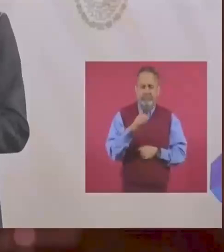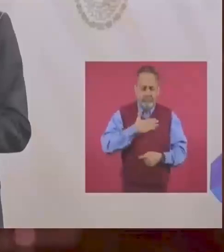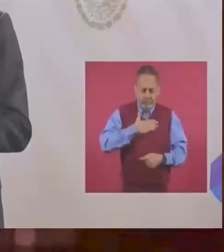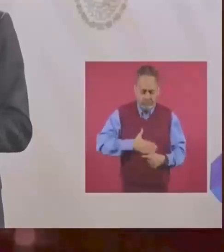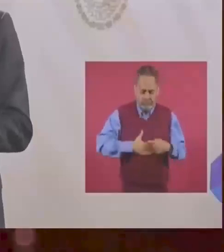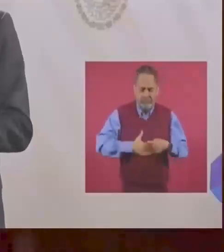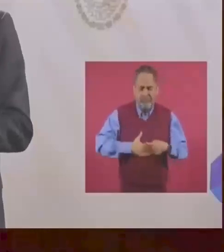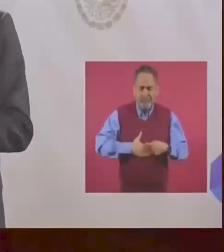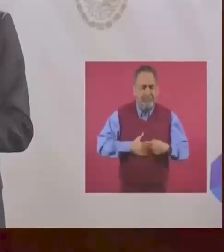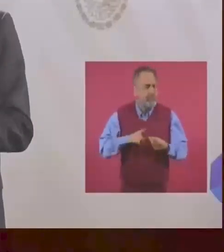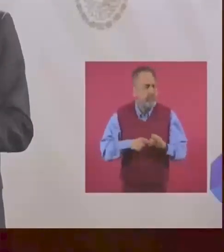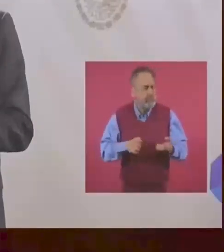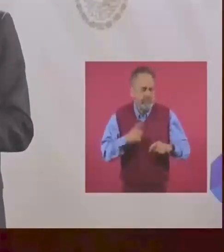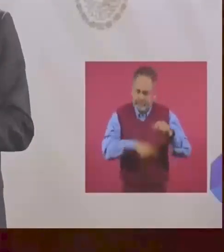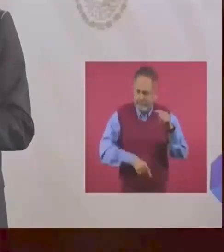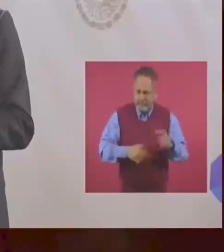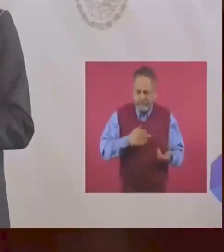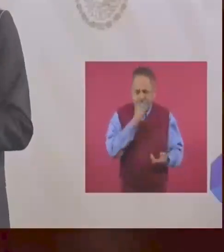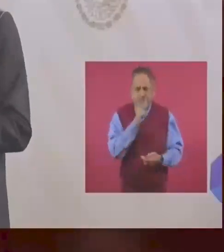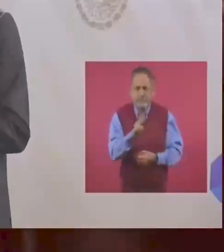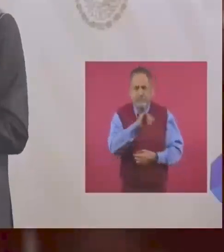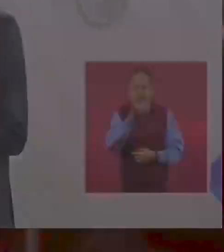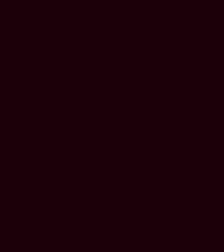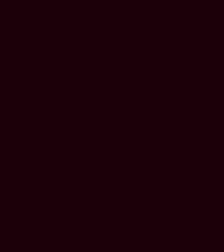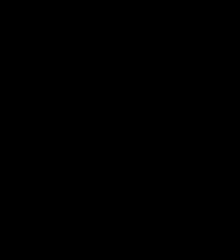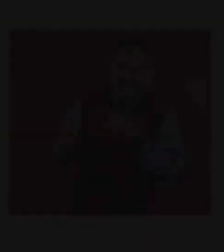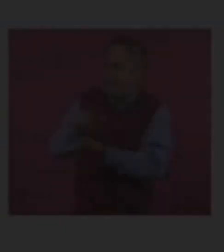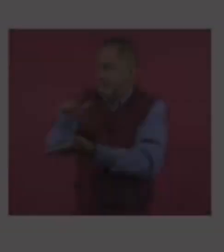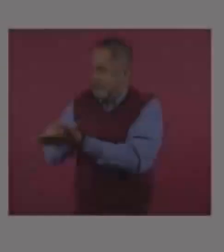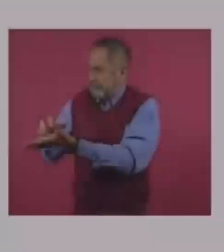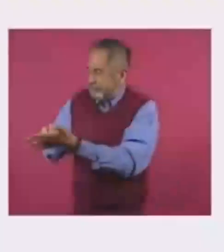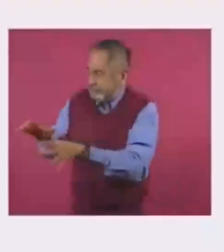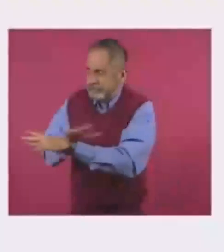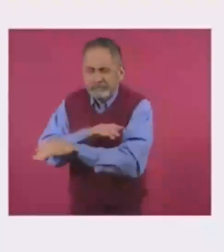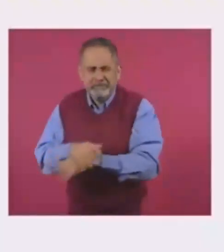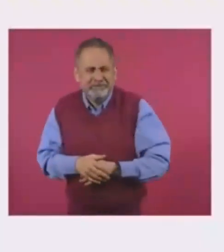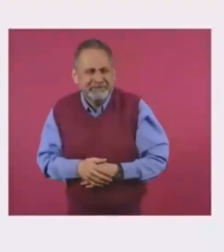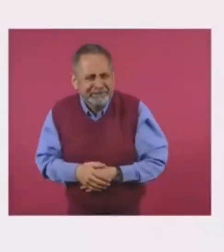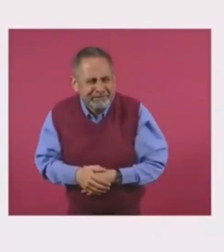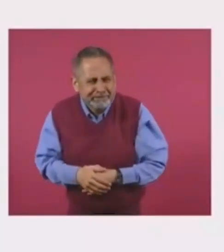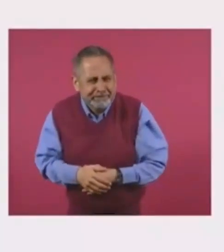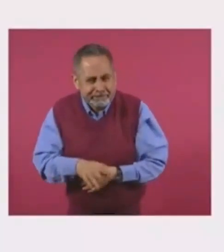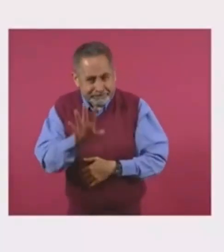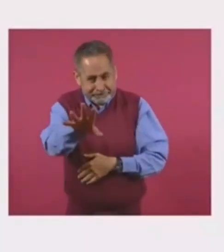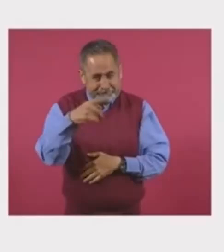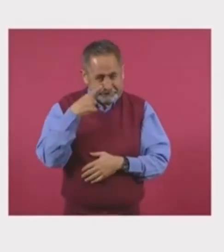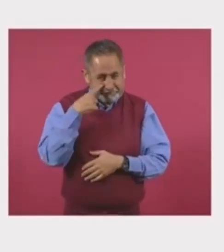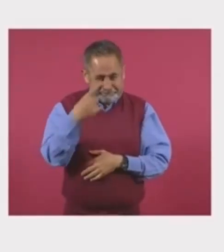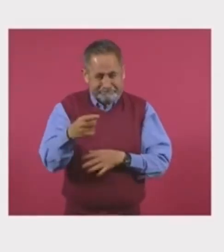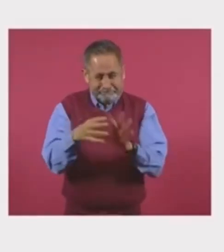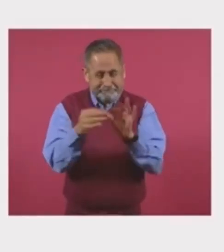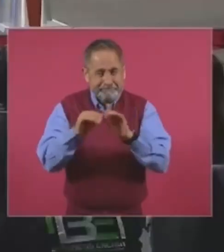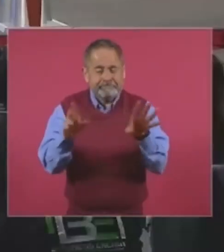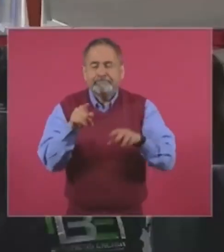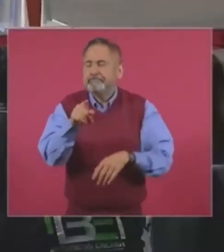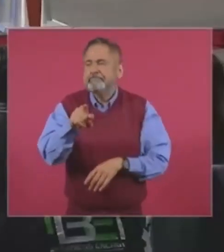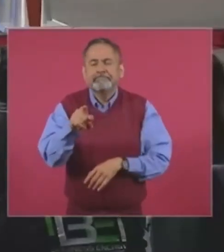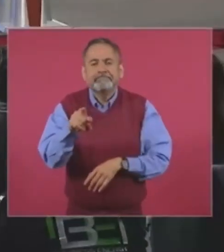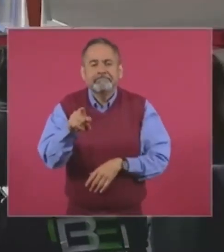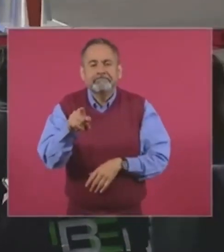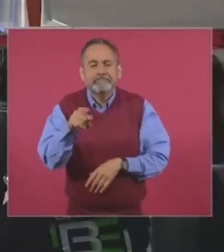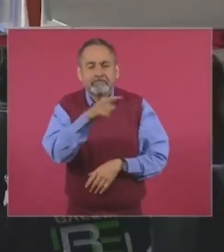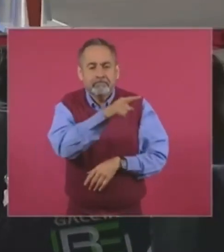Estado de Estados Unidos. Vamos a escucharlo. Y no sé si se dan cuenta cómo